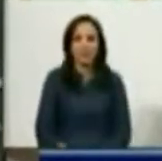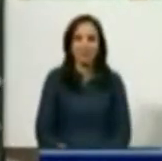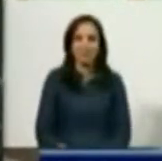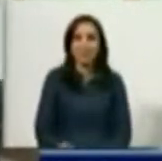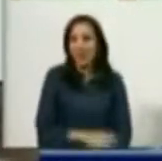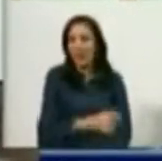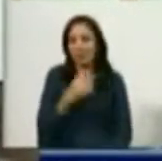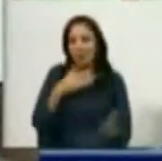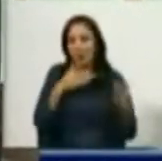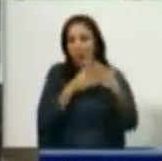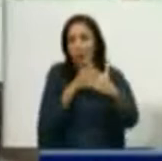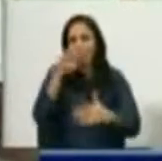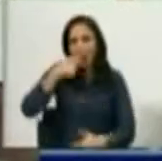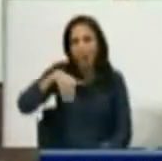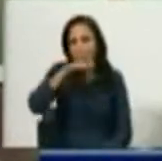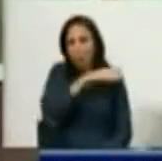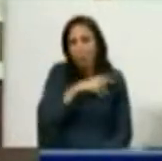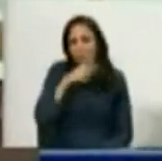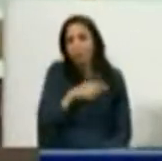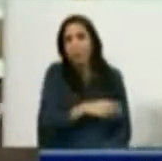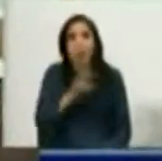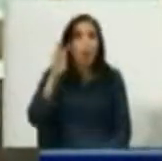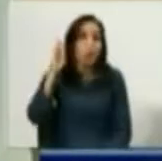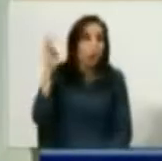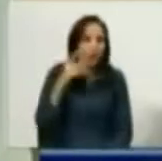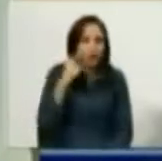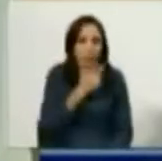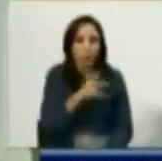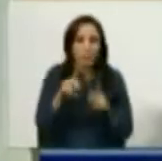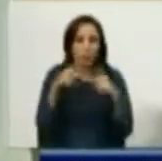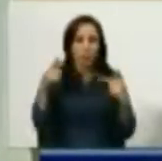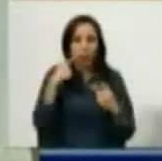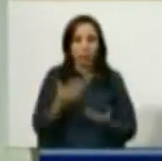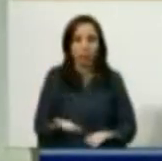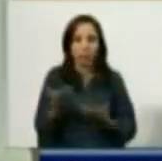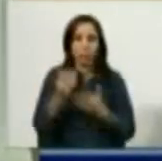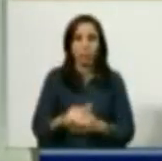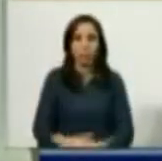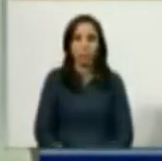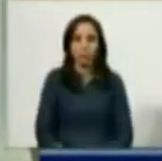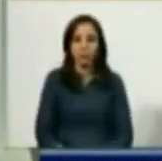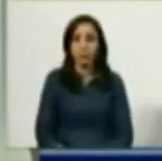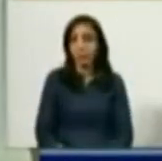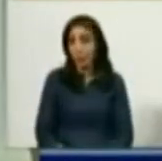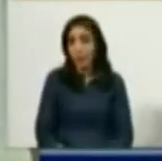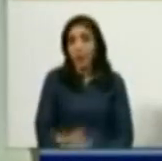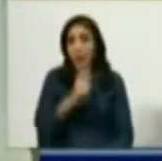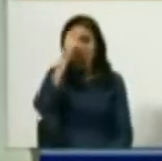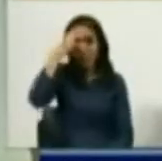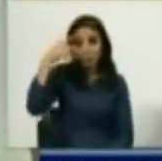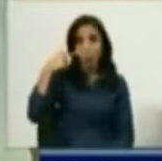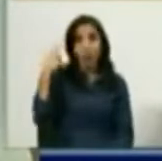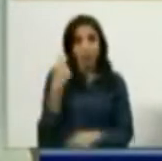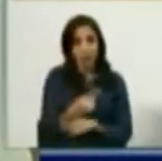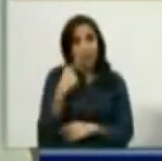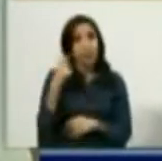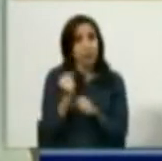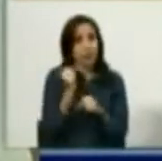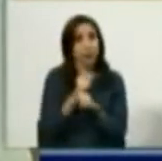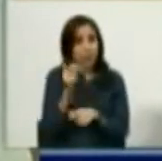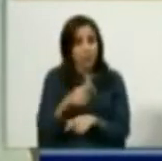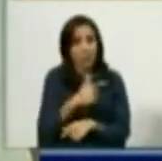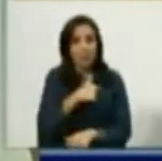pueblo de Washington post en el g20 tron debería trabajar con China y Rusia